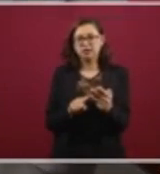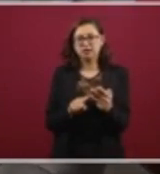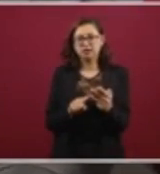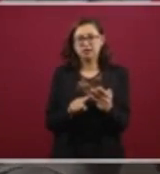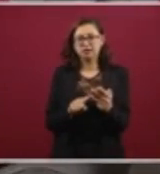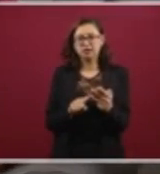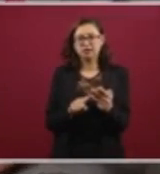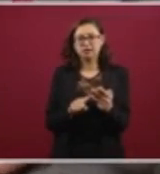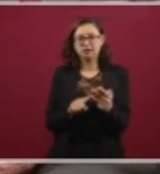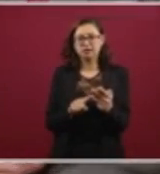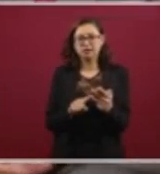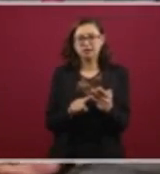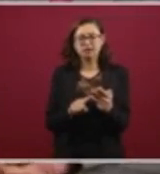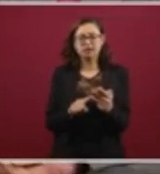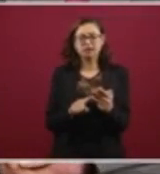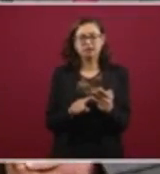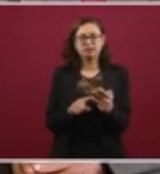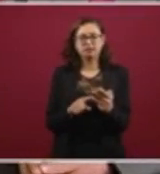va a participar